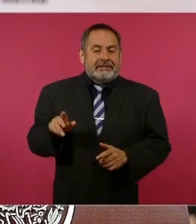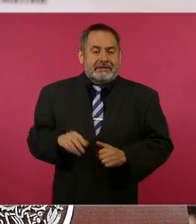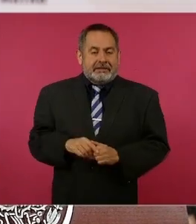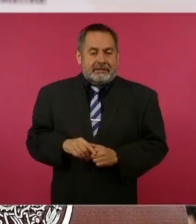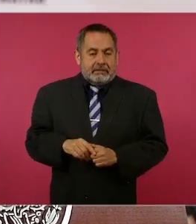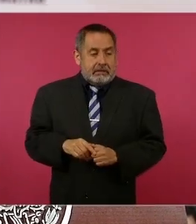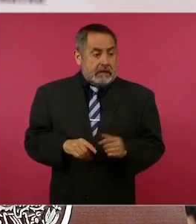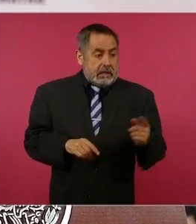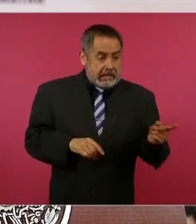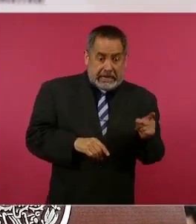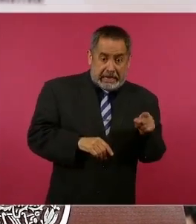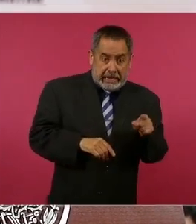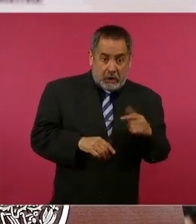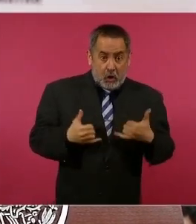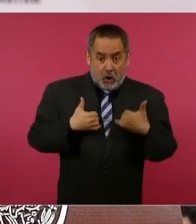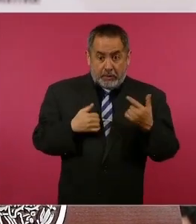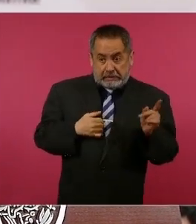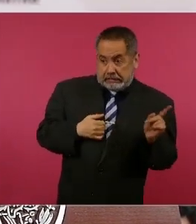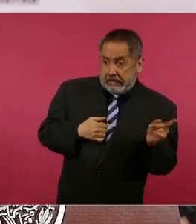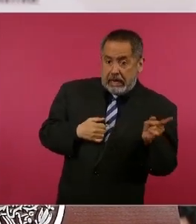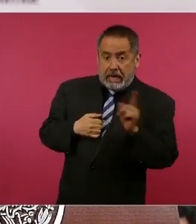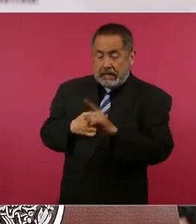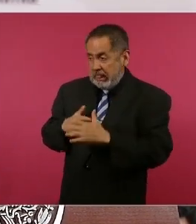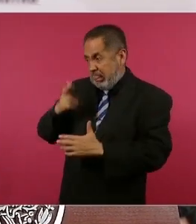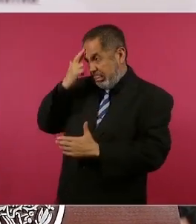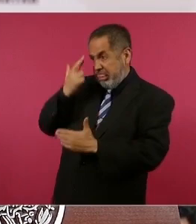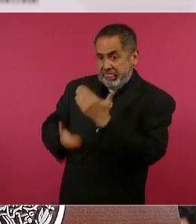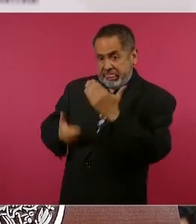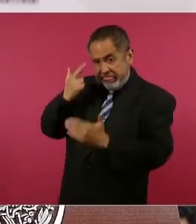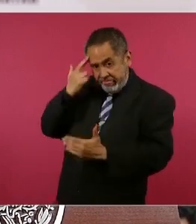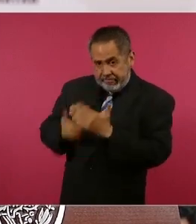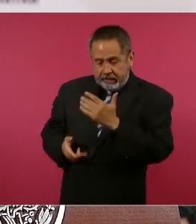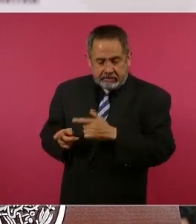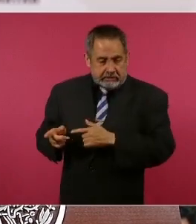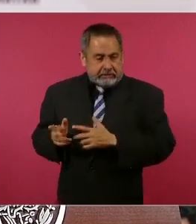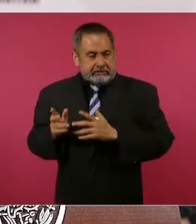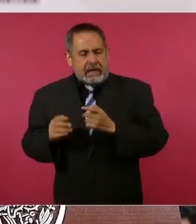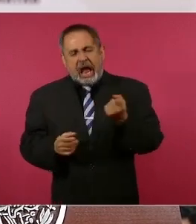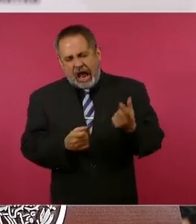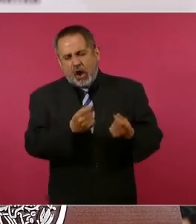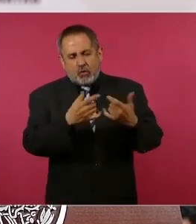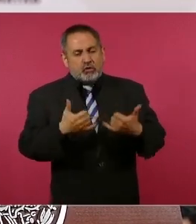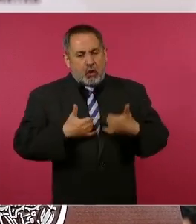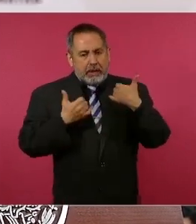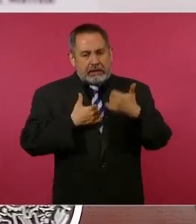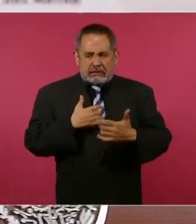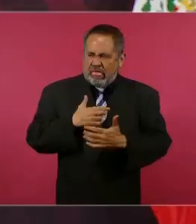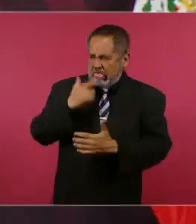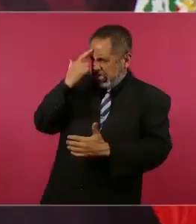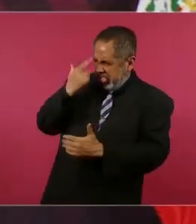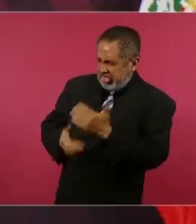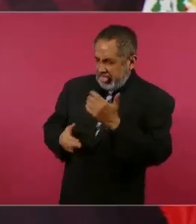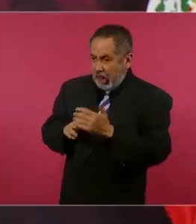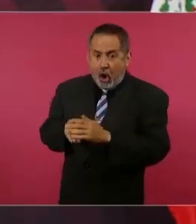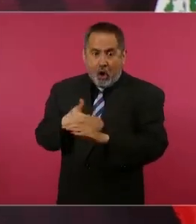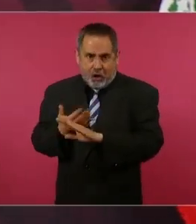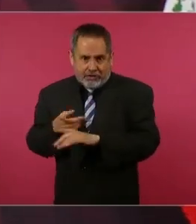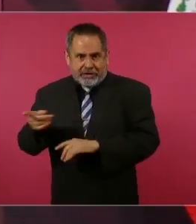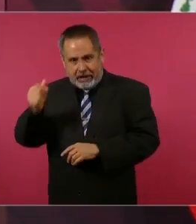Y le faltaron al respeto, ¿no? Muchachos, algunos. Y